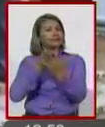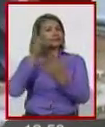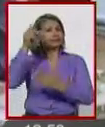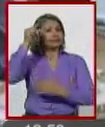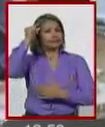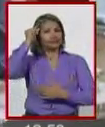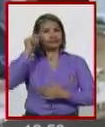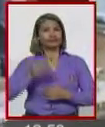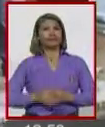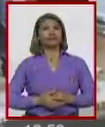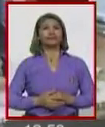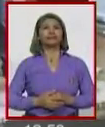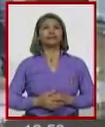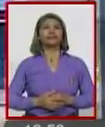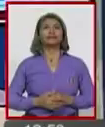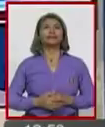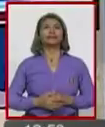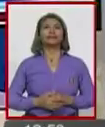de su gobierno.